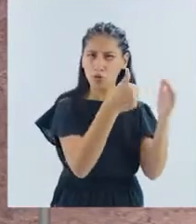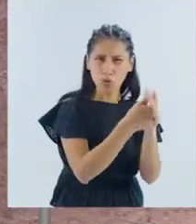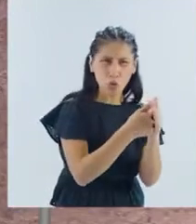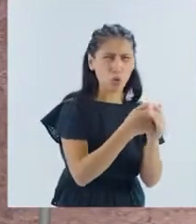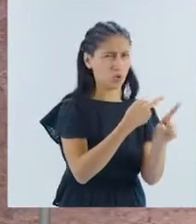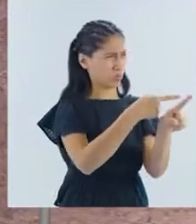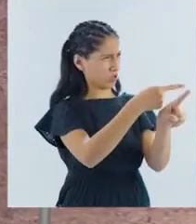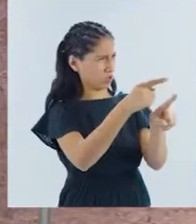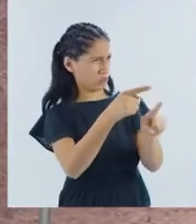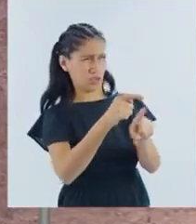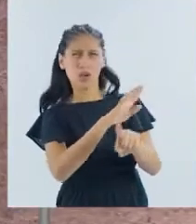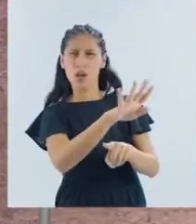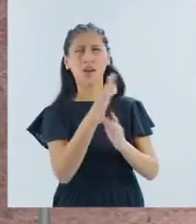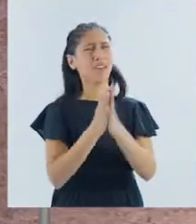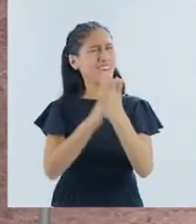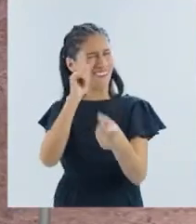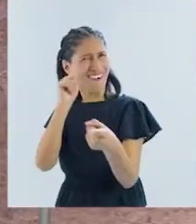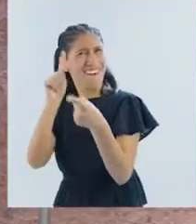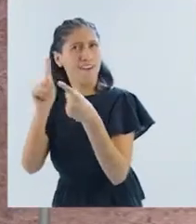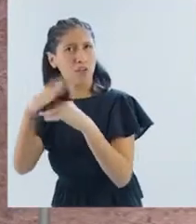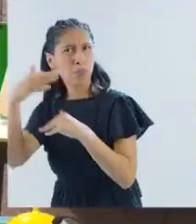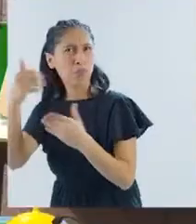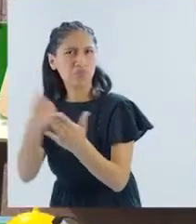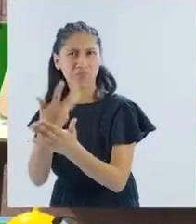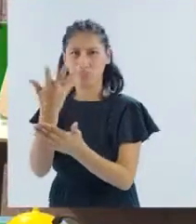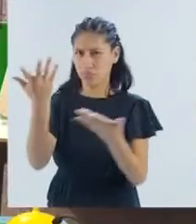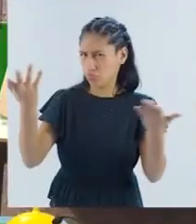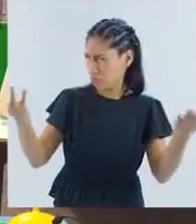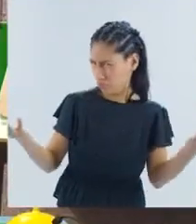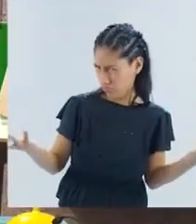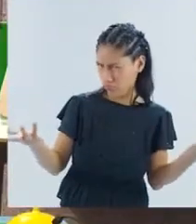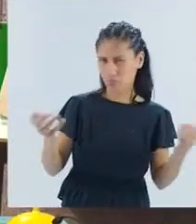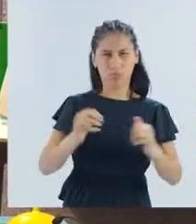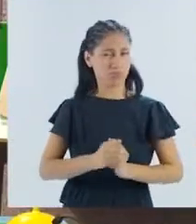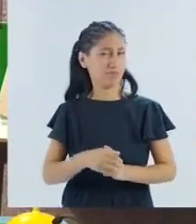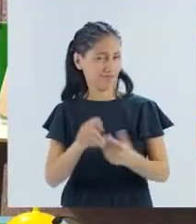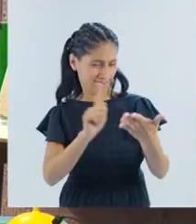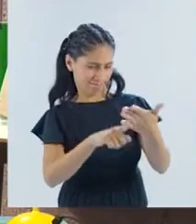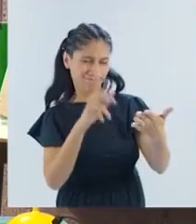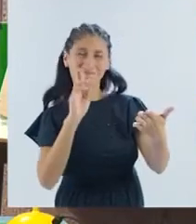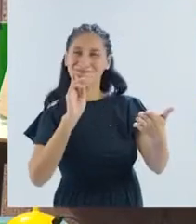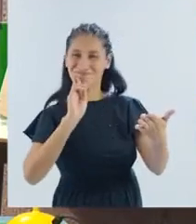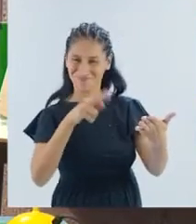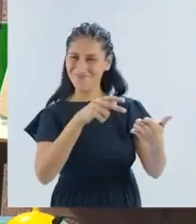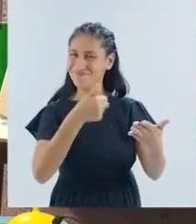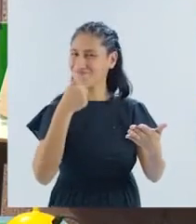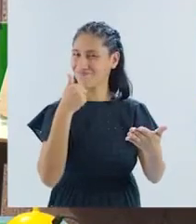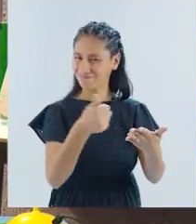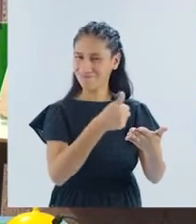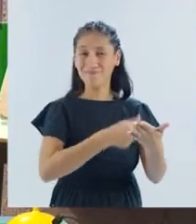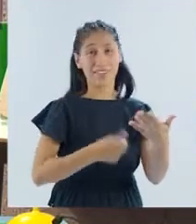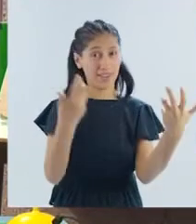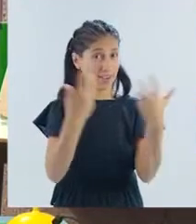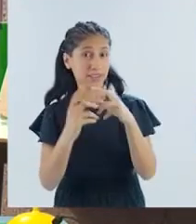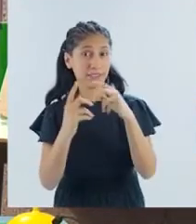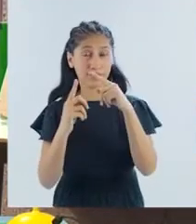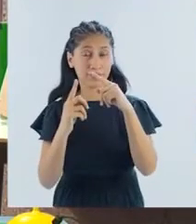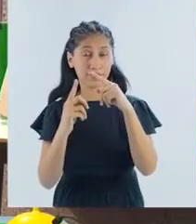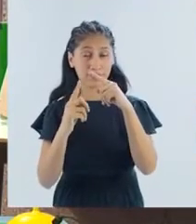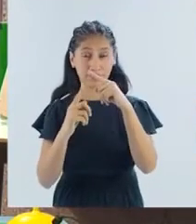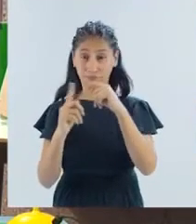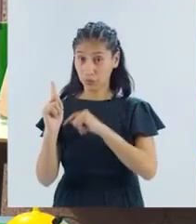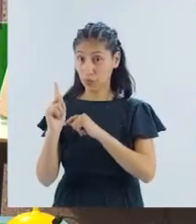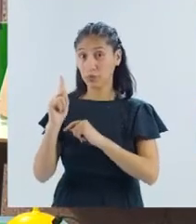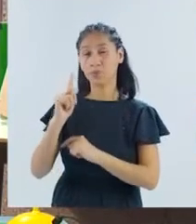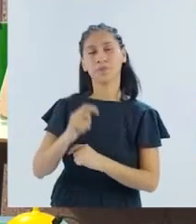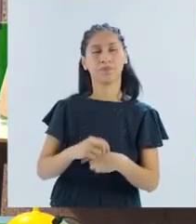vida. Casi nada depende de sus sueños. Amaru, es correcta la alternativa D. Encierra la tesis de